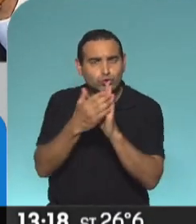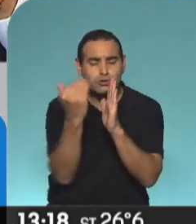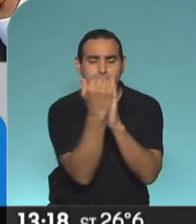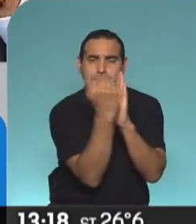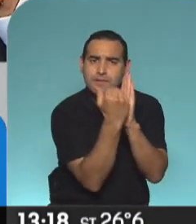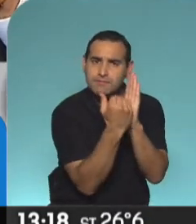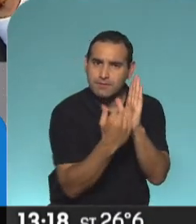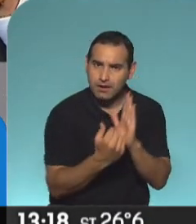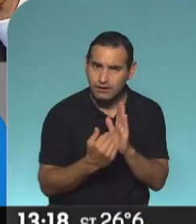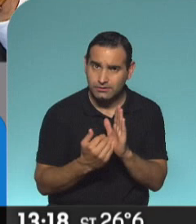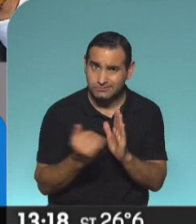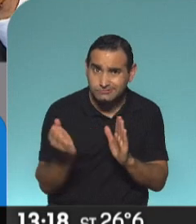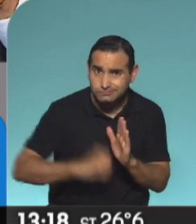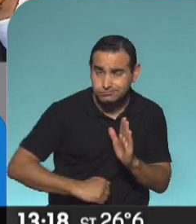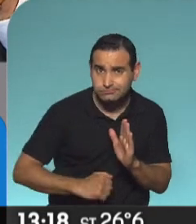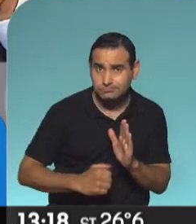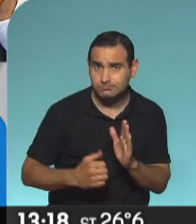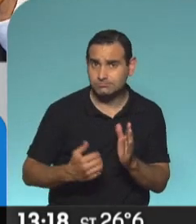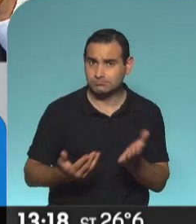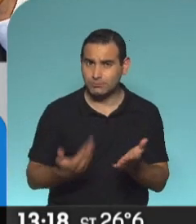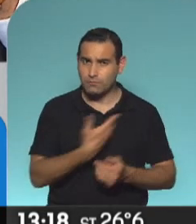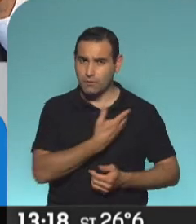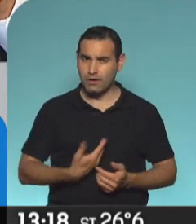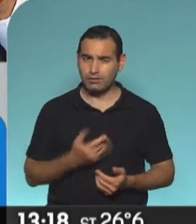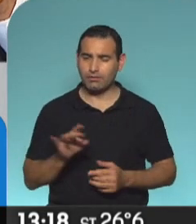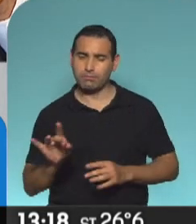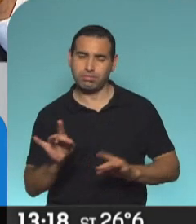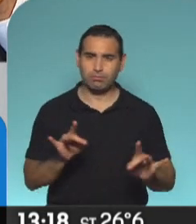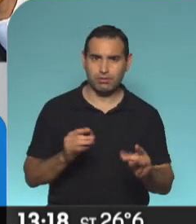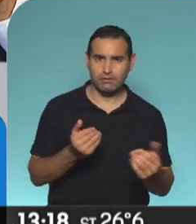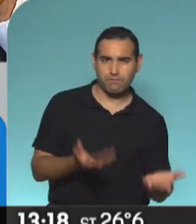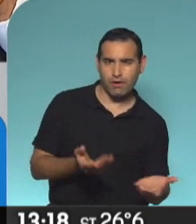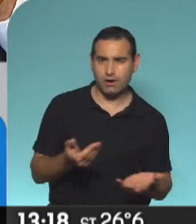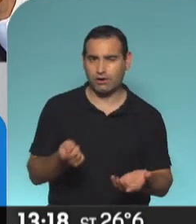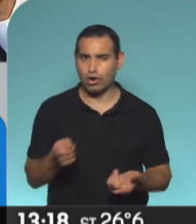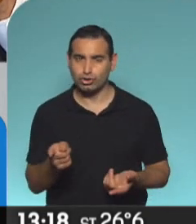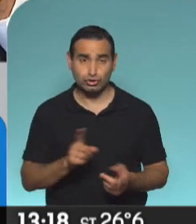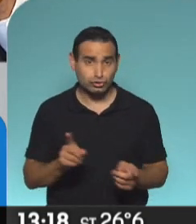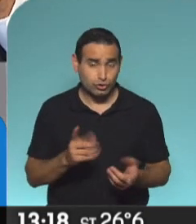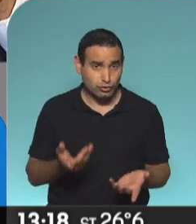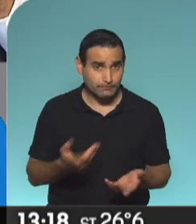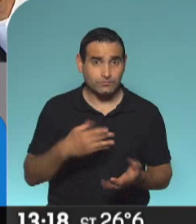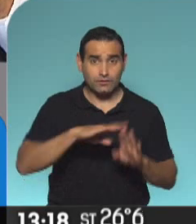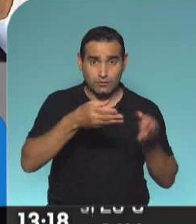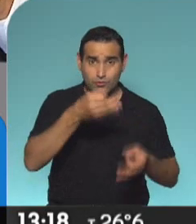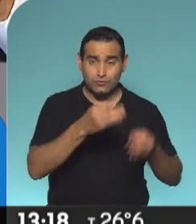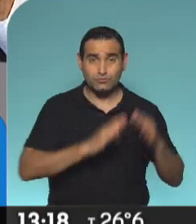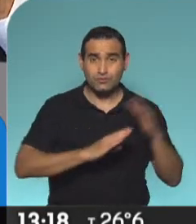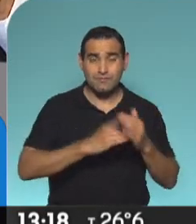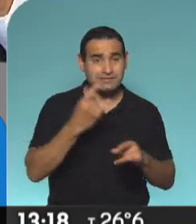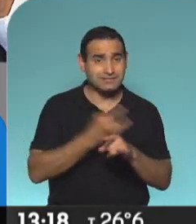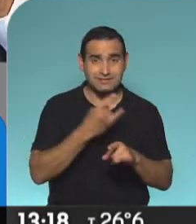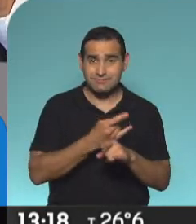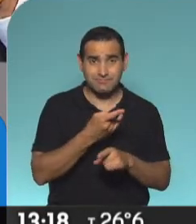Nacional fija para frenar el favoritismo presidencial. Y esto lo tiene dicho ni más ni menos que la propia Corte Suprema de Justicia en todos